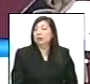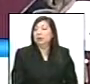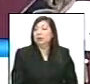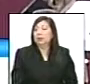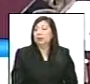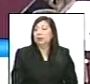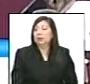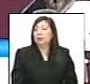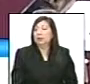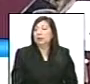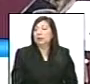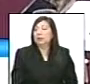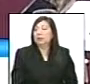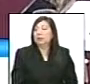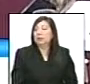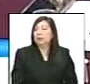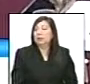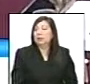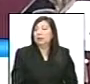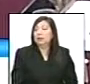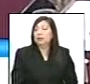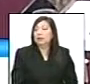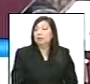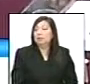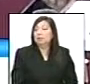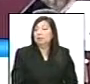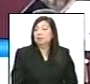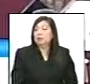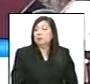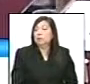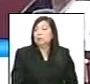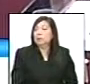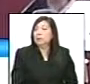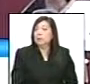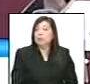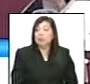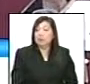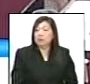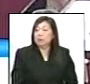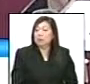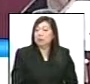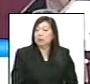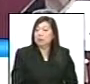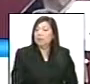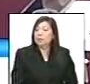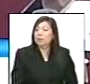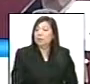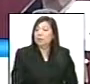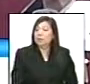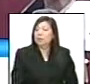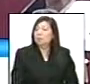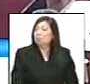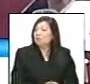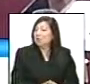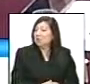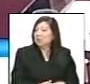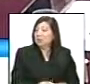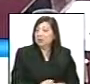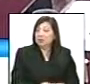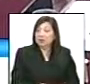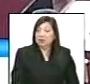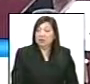candidatear al Congreso de la República. Es insostenible. Eso creo que nos ha traído ya la historia